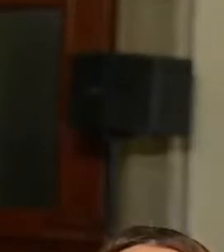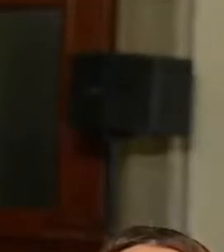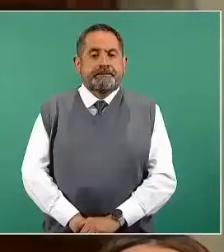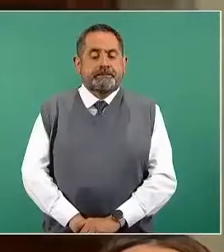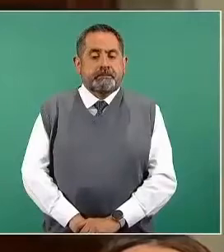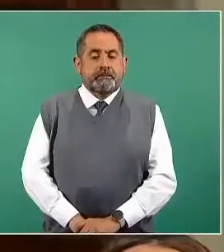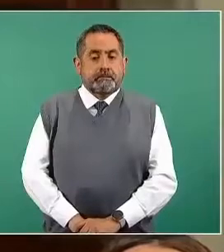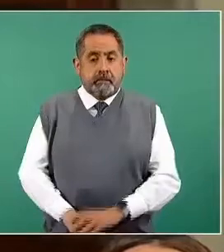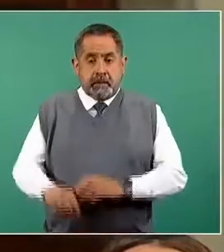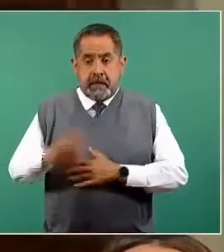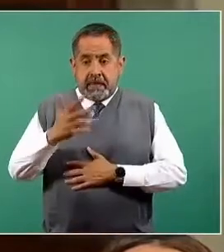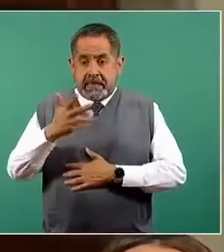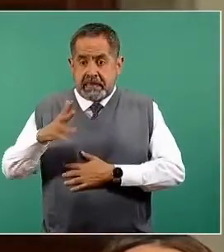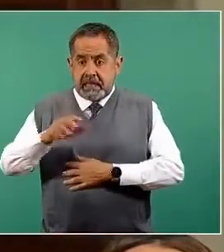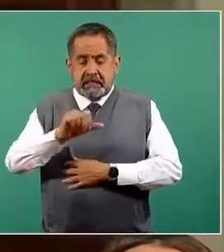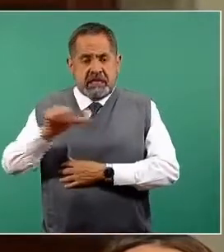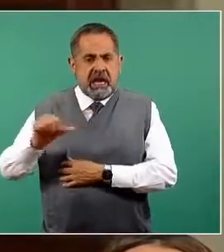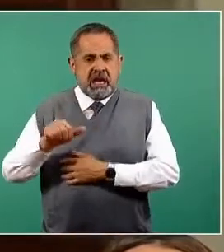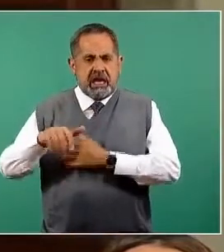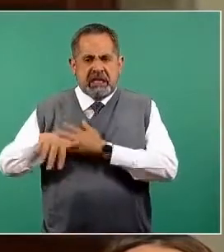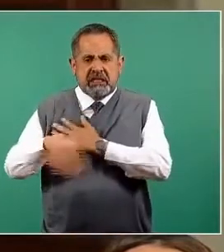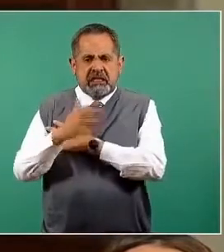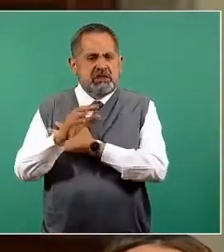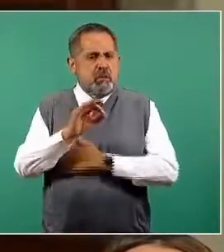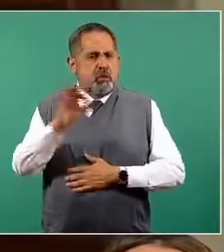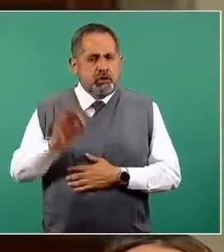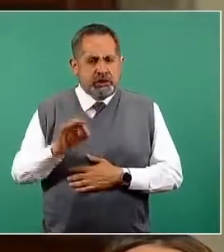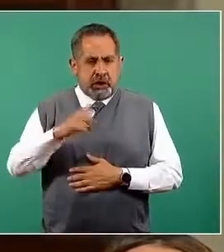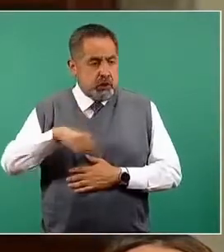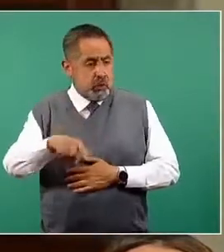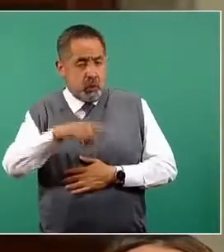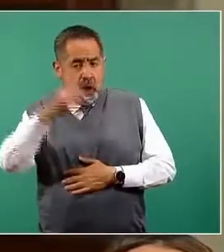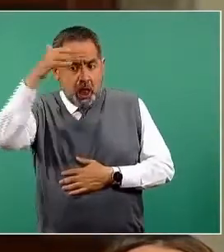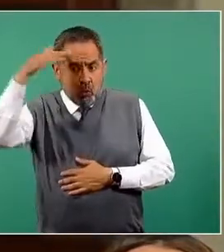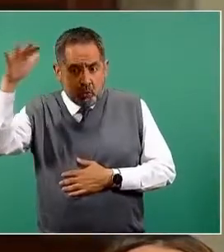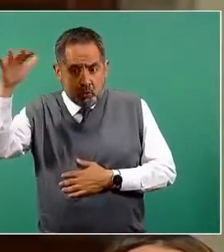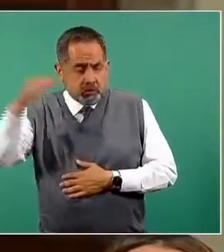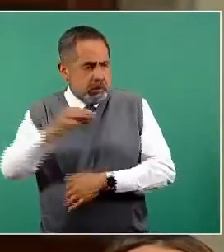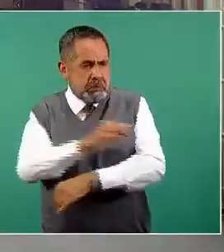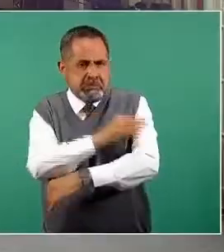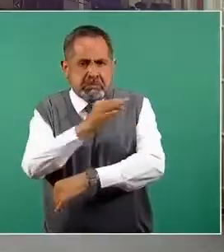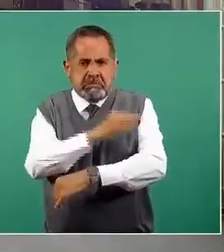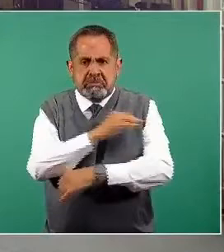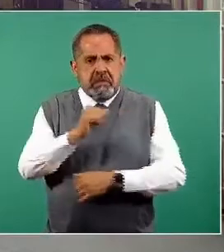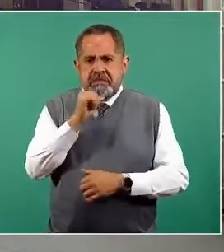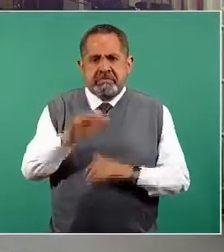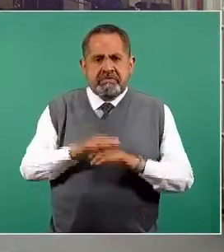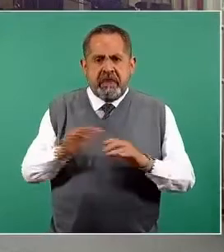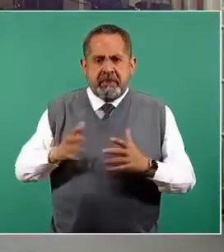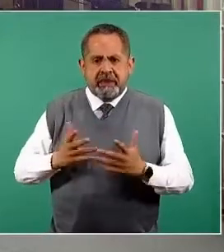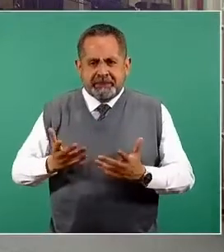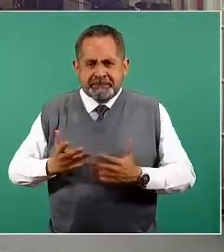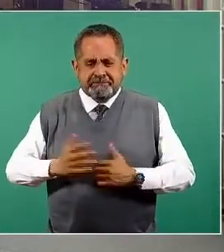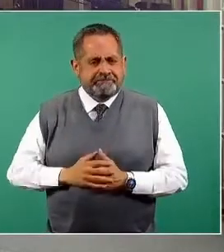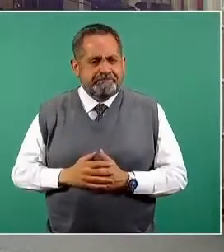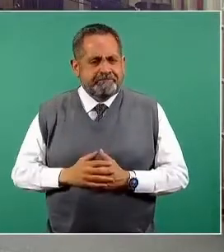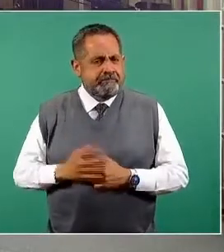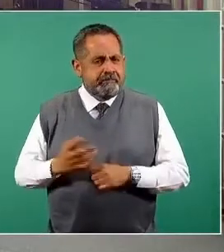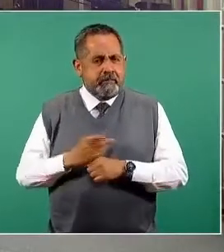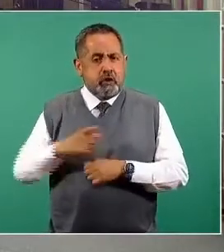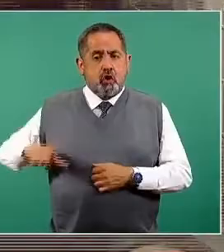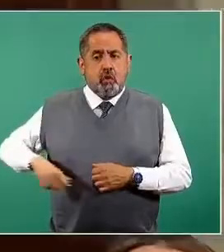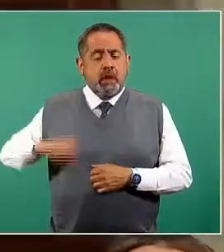los adultos mayores no se está aplicando la vacuna contra el COVID-19. ¿Cuál es la ruta del gobierno